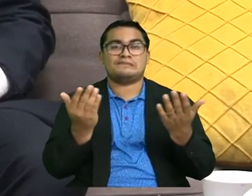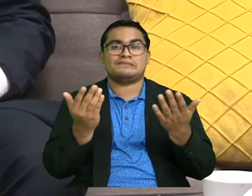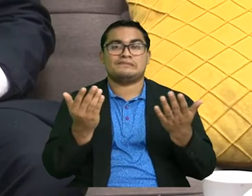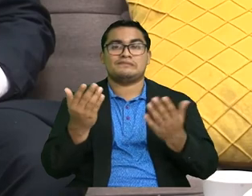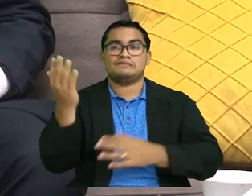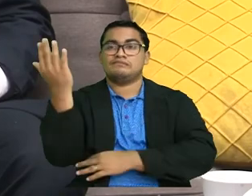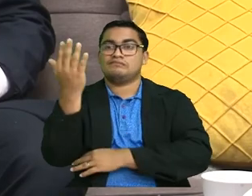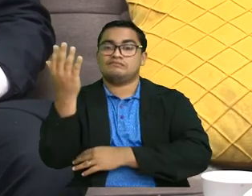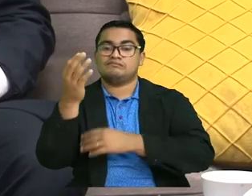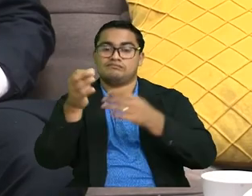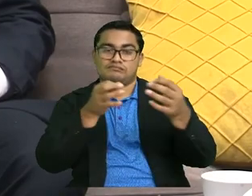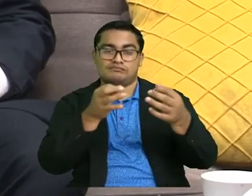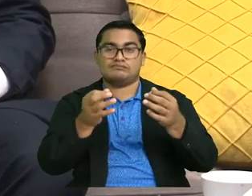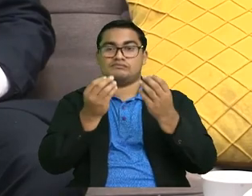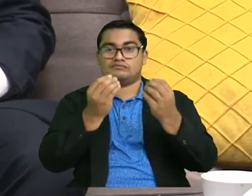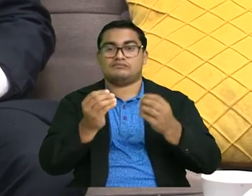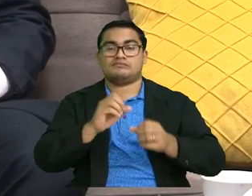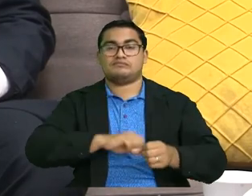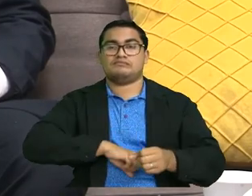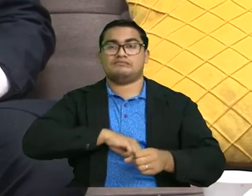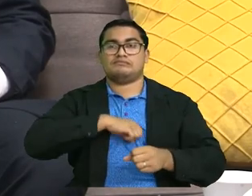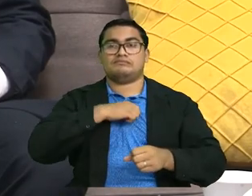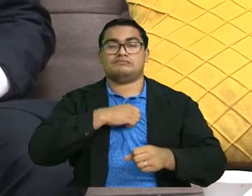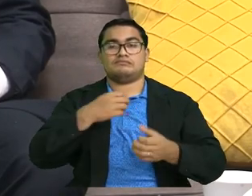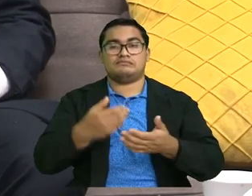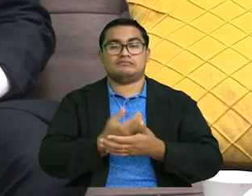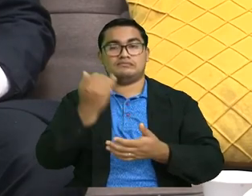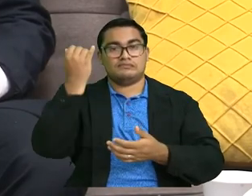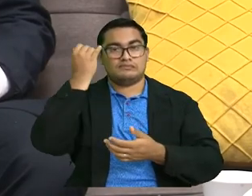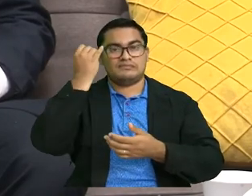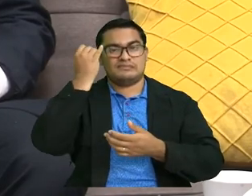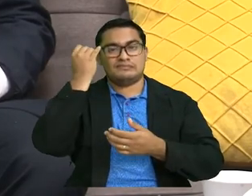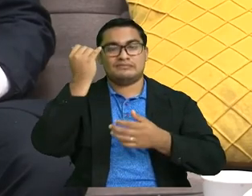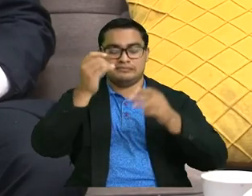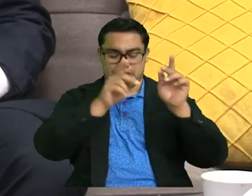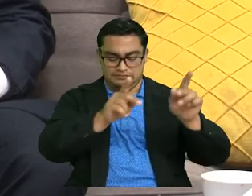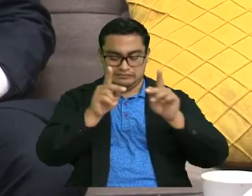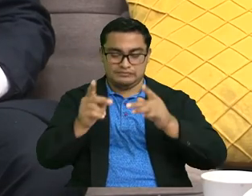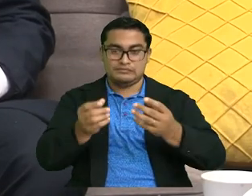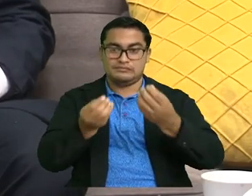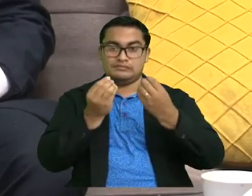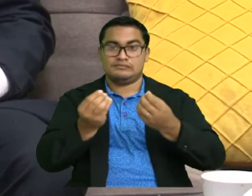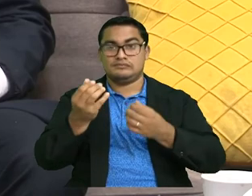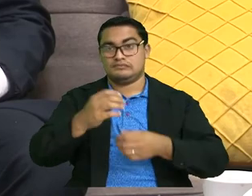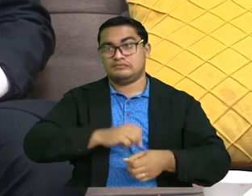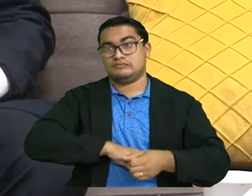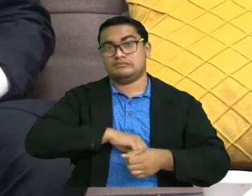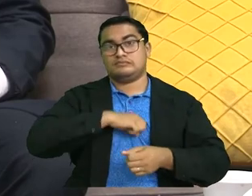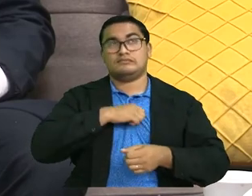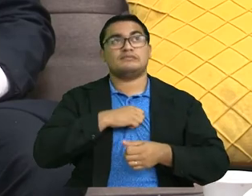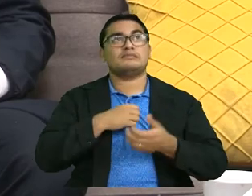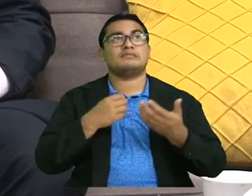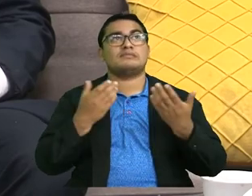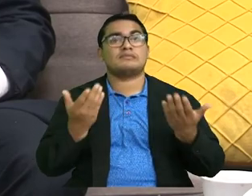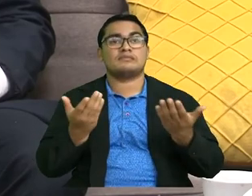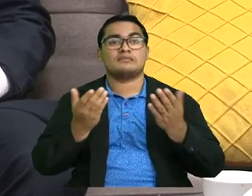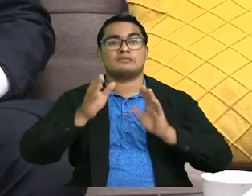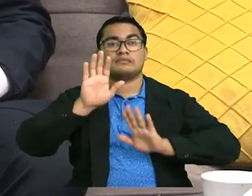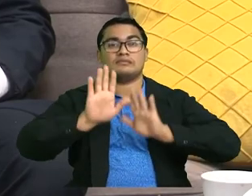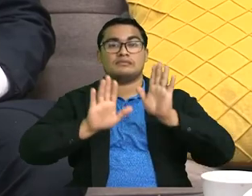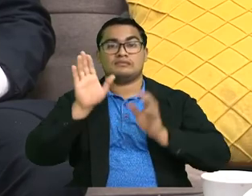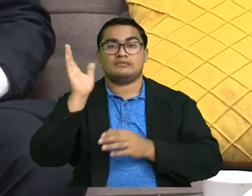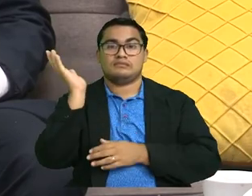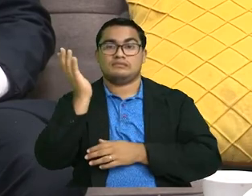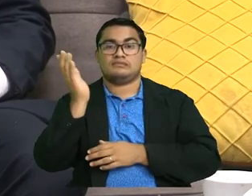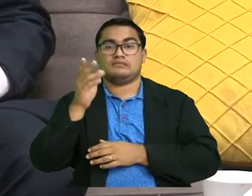exponentes muy, muy orgullosos. Además, los emprendimientos son gente muy orgullosa y que participar en la Expo PYME